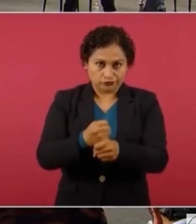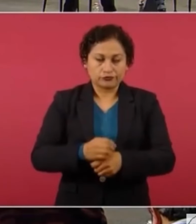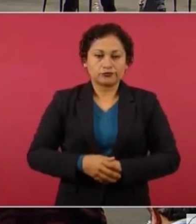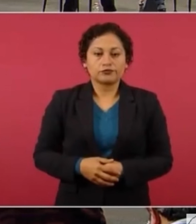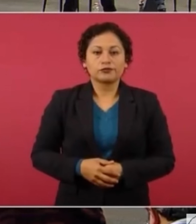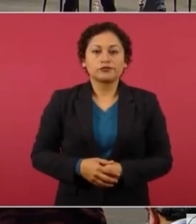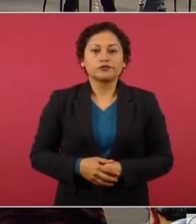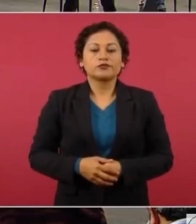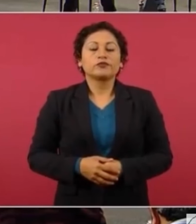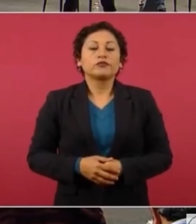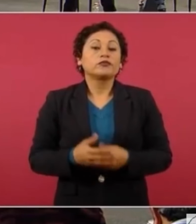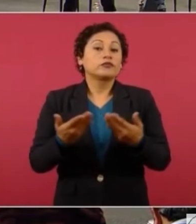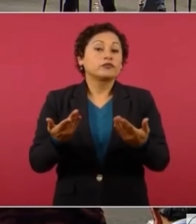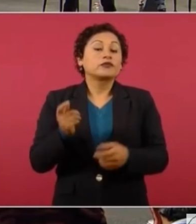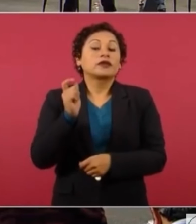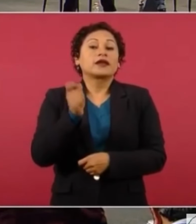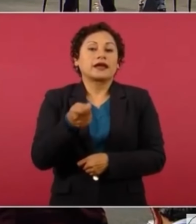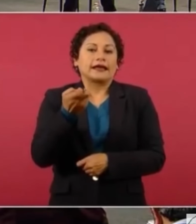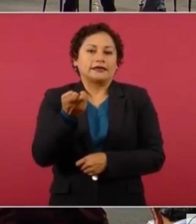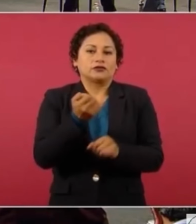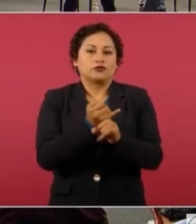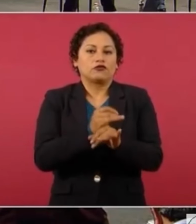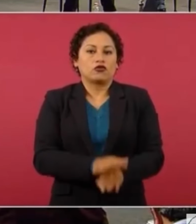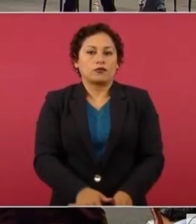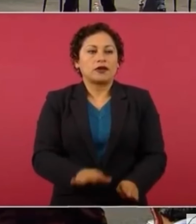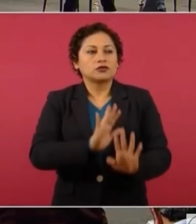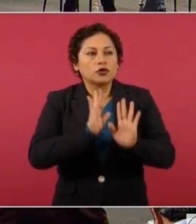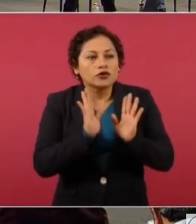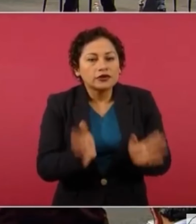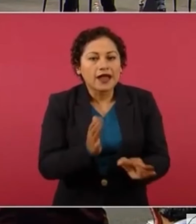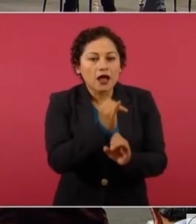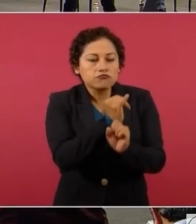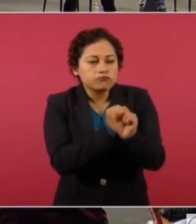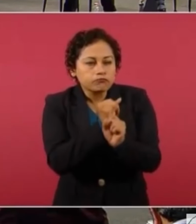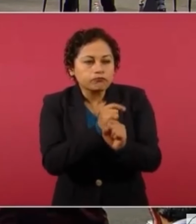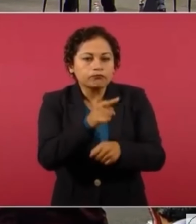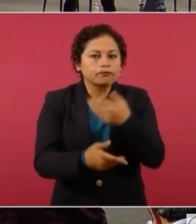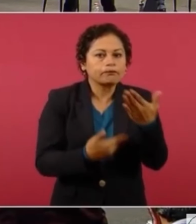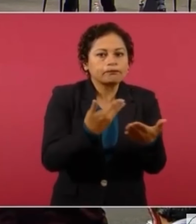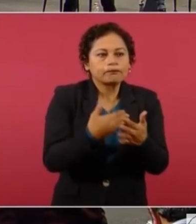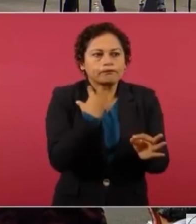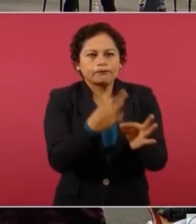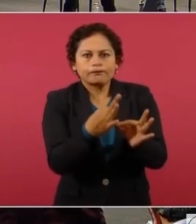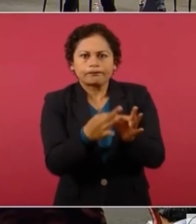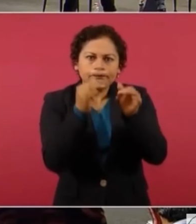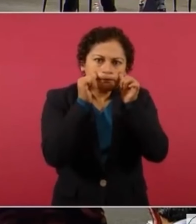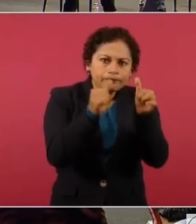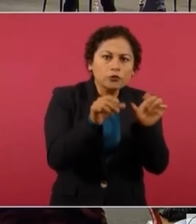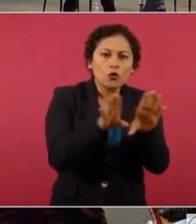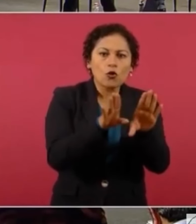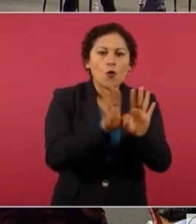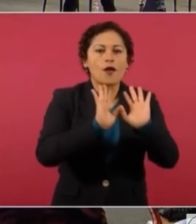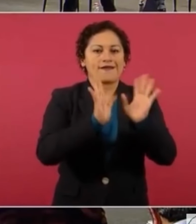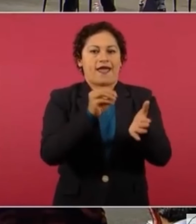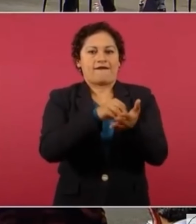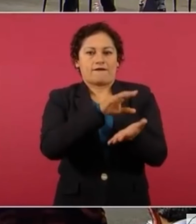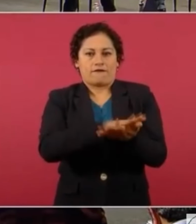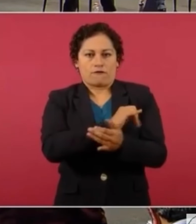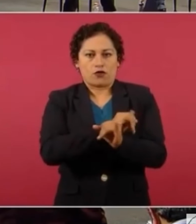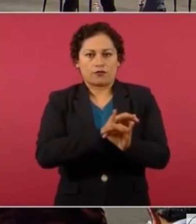es ya tener los primeros informes sobre productividad, sobre atenciones que se han dado y cómo éstas se han incrementado. Por ejemplo,